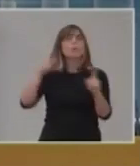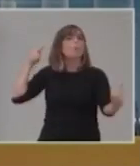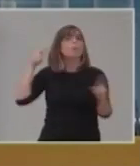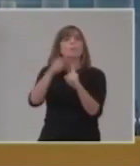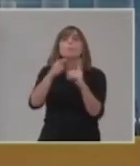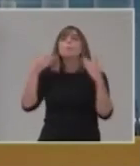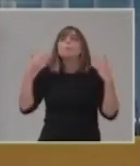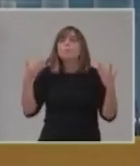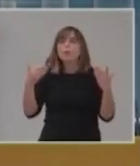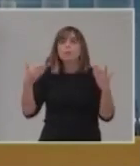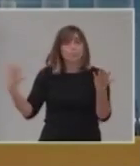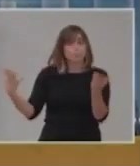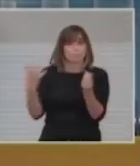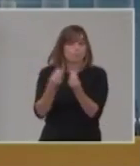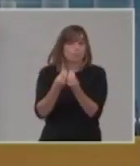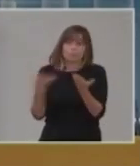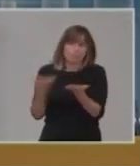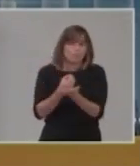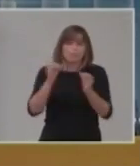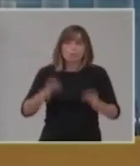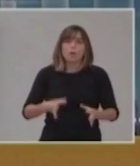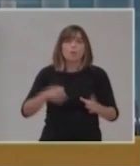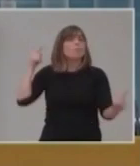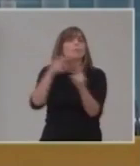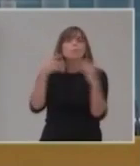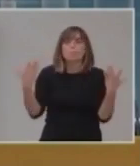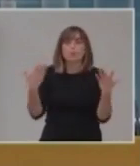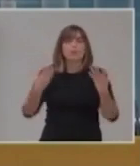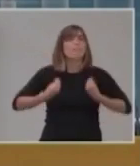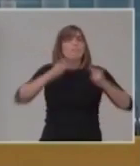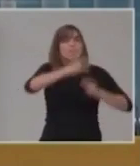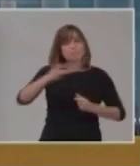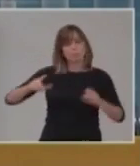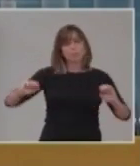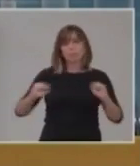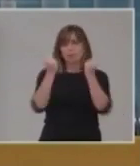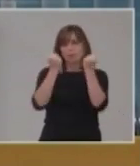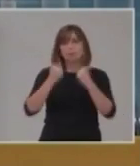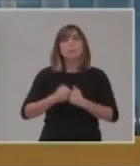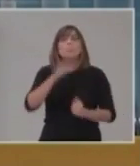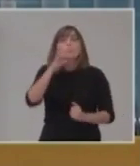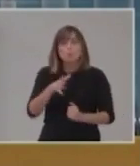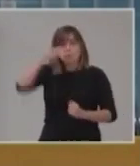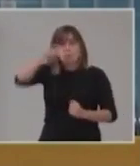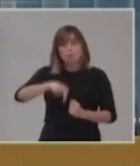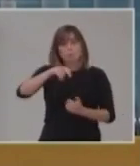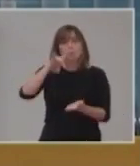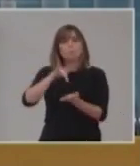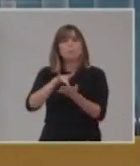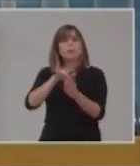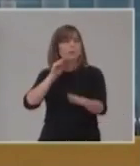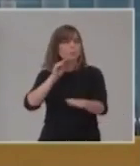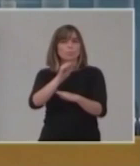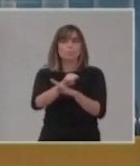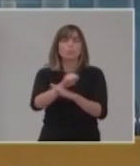objetivo común que tenemos todos y que no es otro que el de salvar vidas. Por eso, hoy ponemos a su disposición 15 millones de